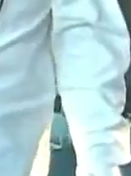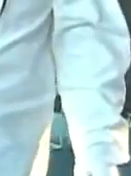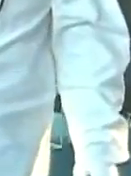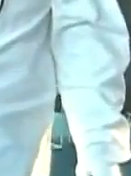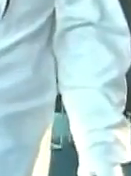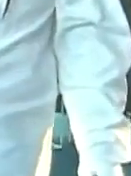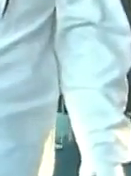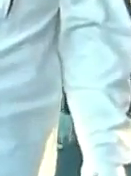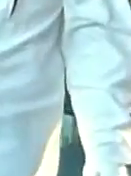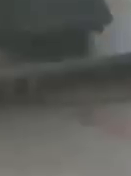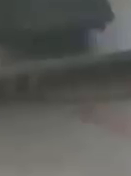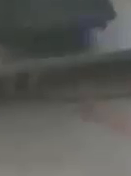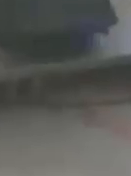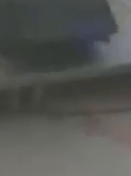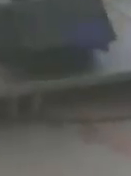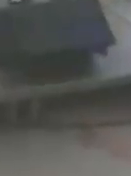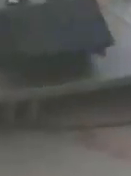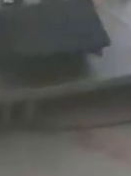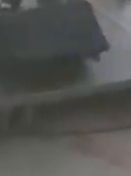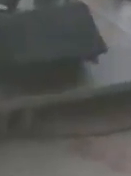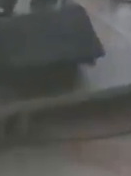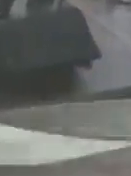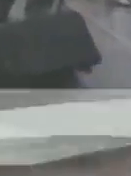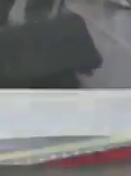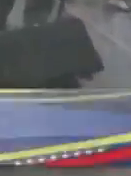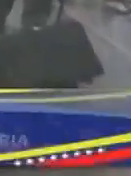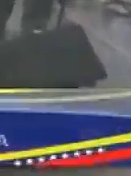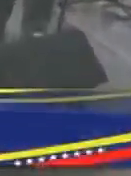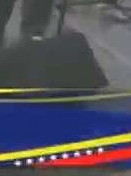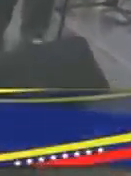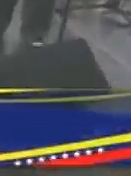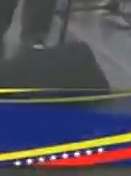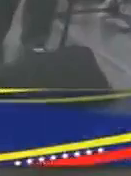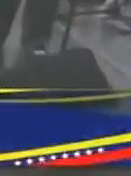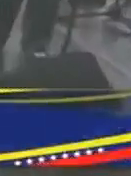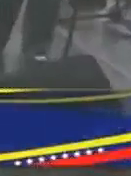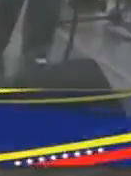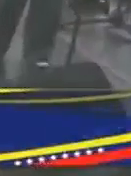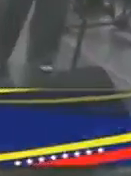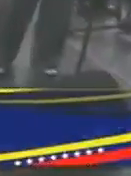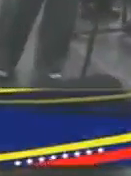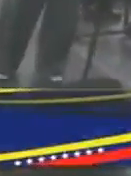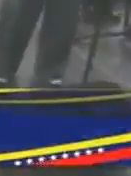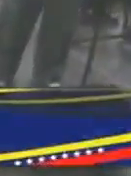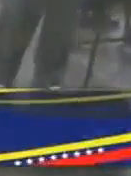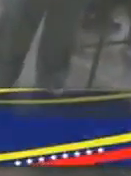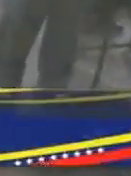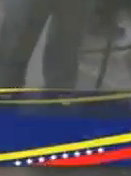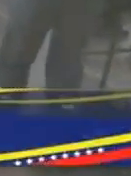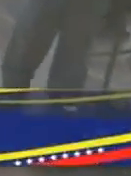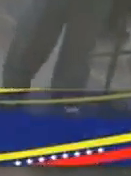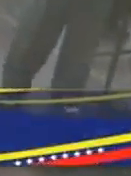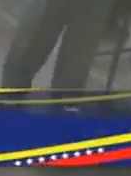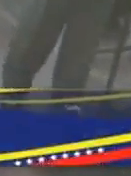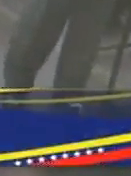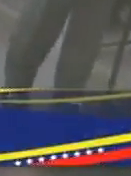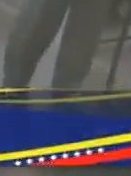agrupaciones musicales, además, que lo reciben con aplausos en el estado La Guaira. Este evento académico ha